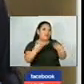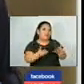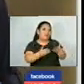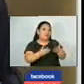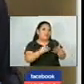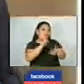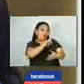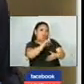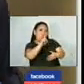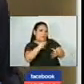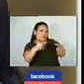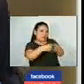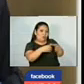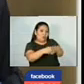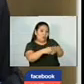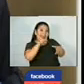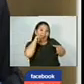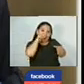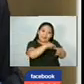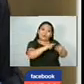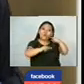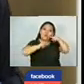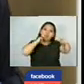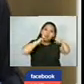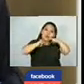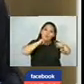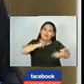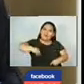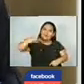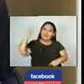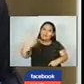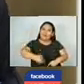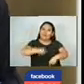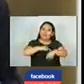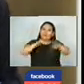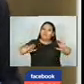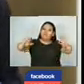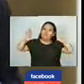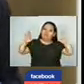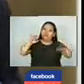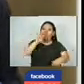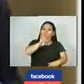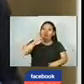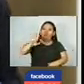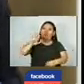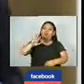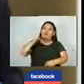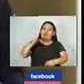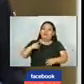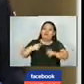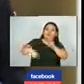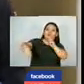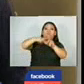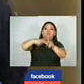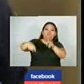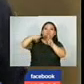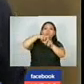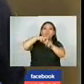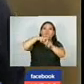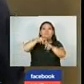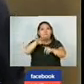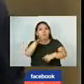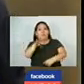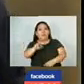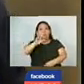vacía. Para este tipo de líderes es que la pena máxima de 45 se va a incrementar en dos terceras partes.